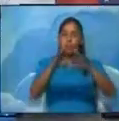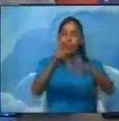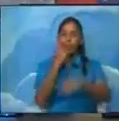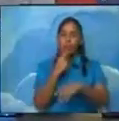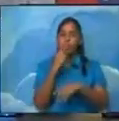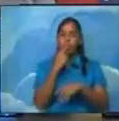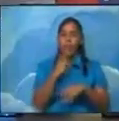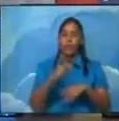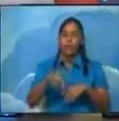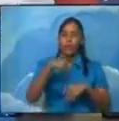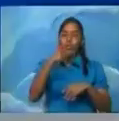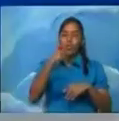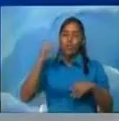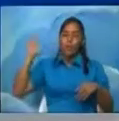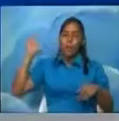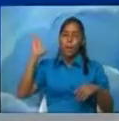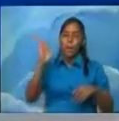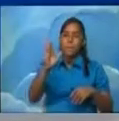Como precipitó las aguas del Mar Rojo.